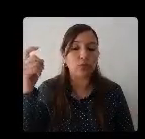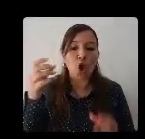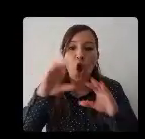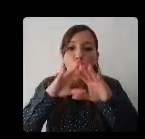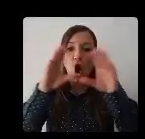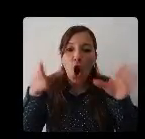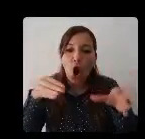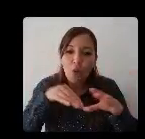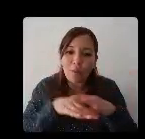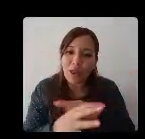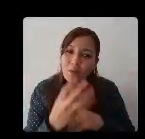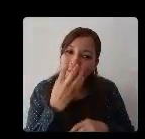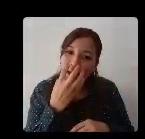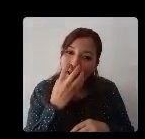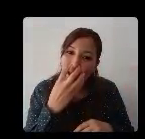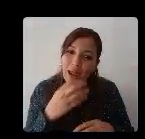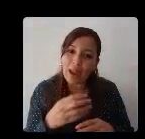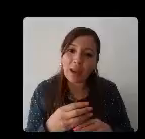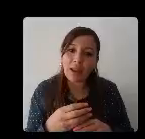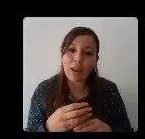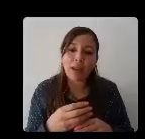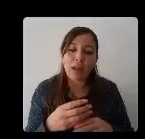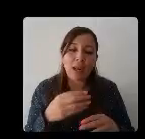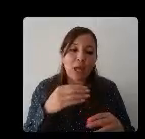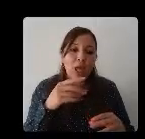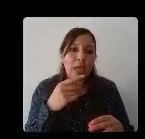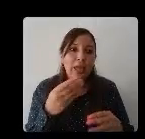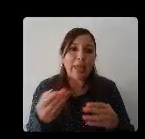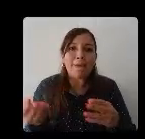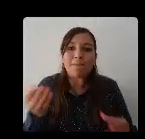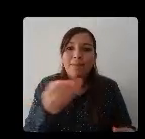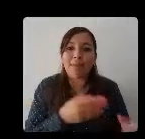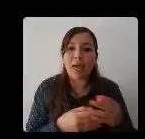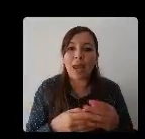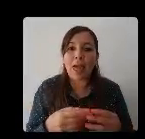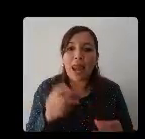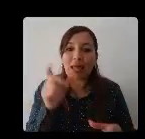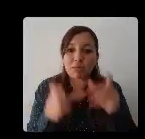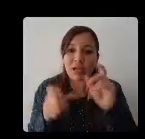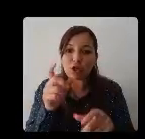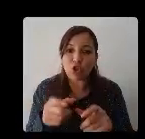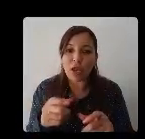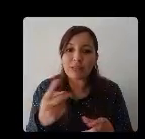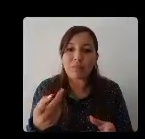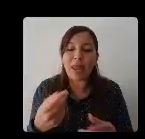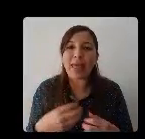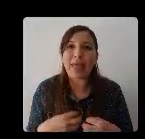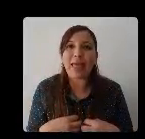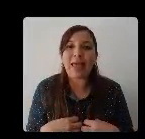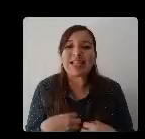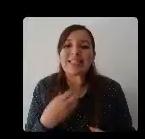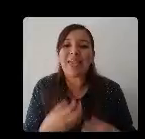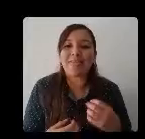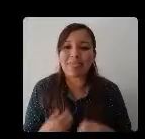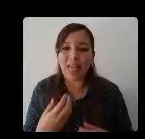en Tingana, ¿no? Y eso hace muchos circuitos. Por eso a mucha gente estamos motivando que puede hacer algo